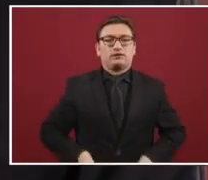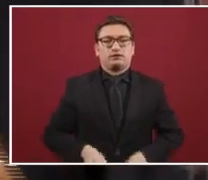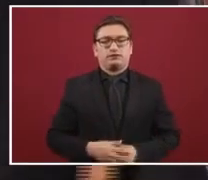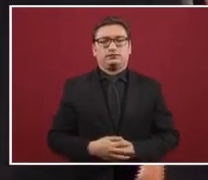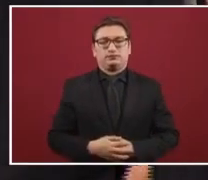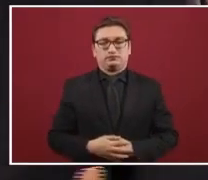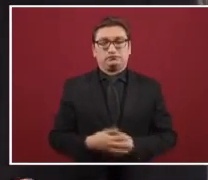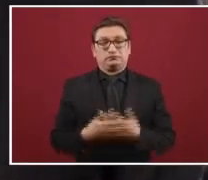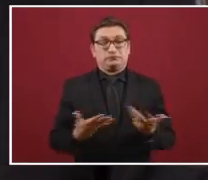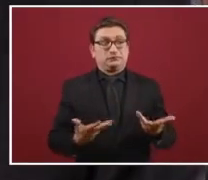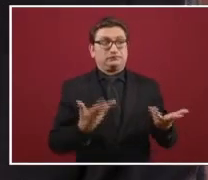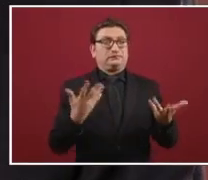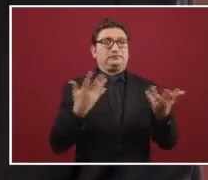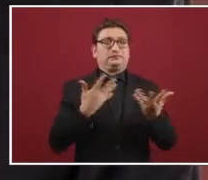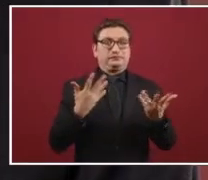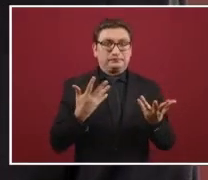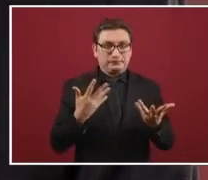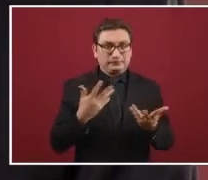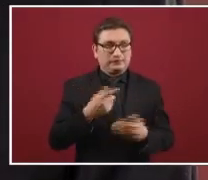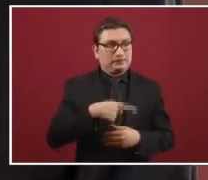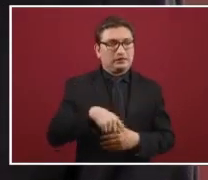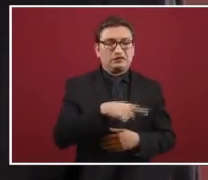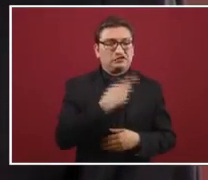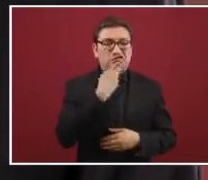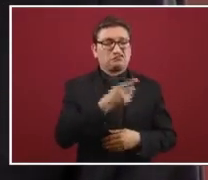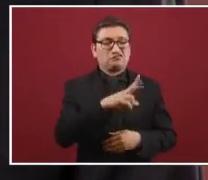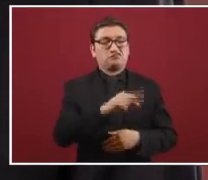Entonces se quedaron pues